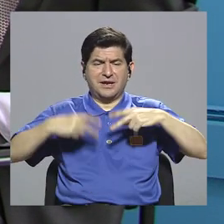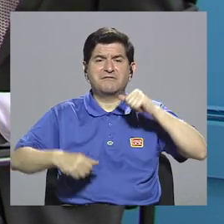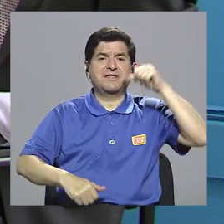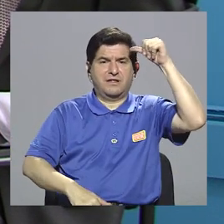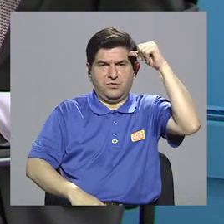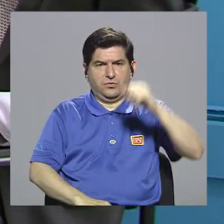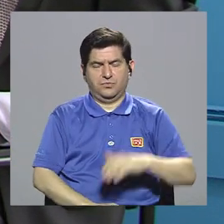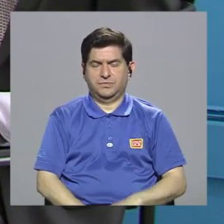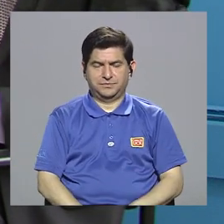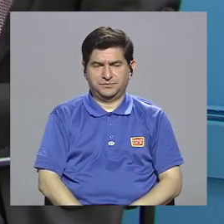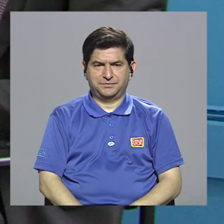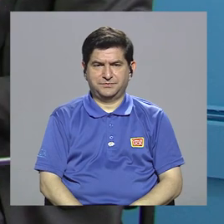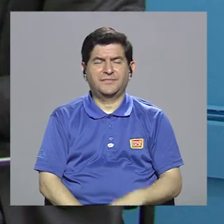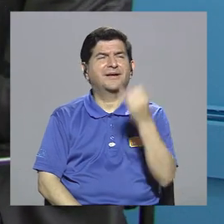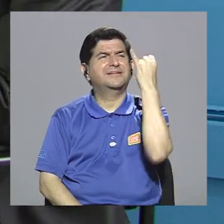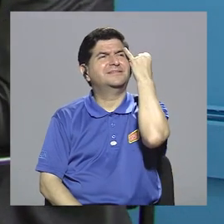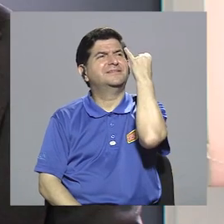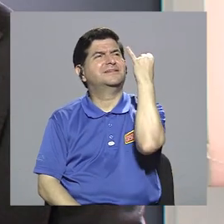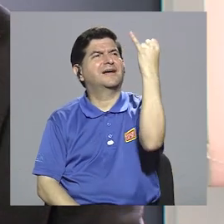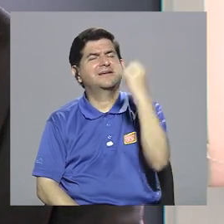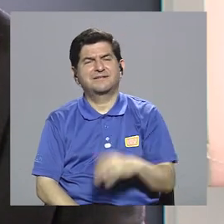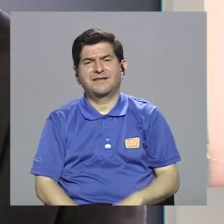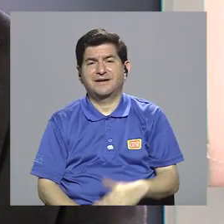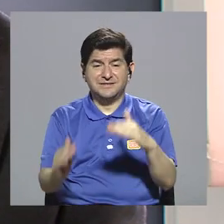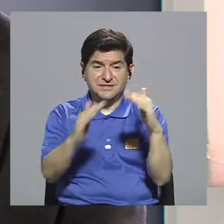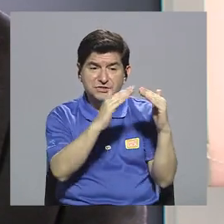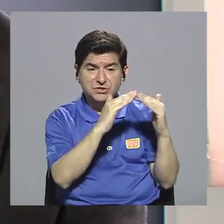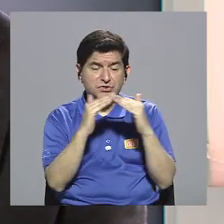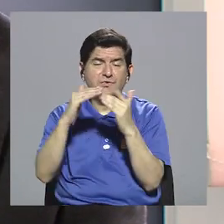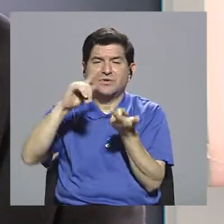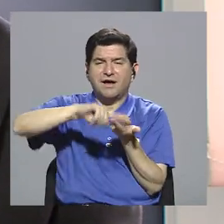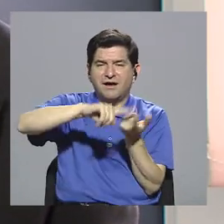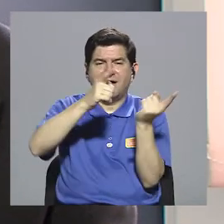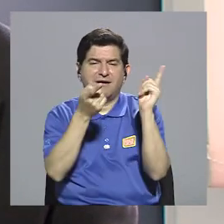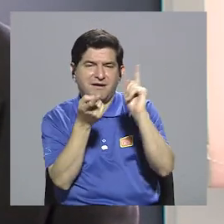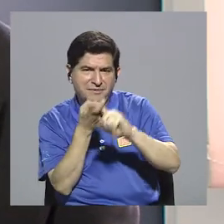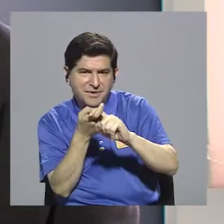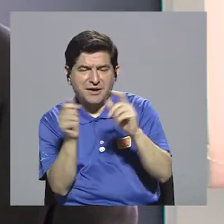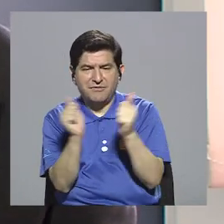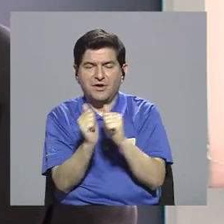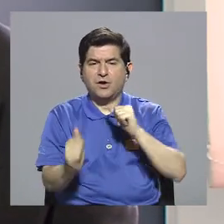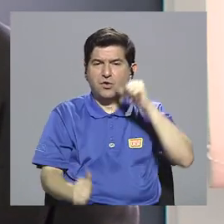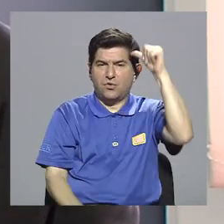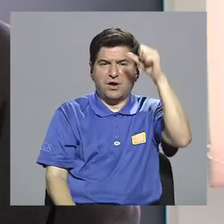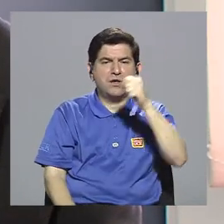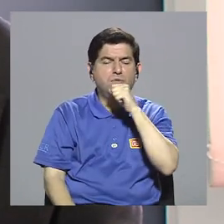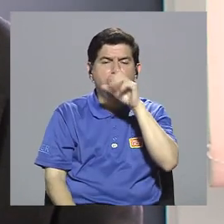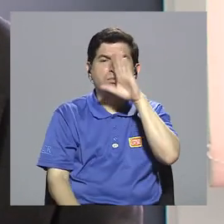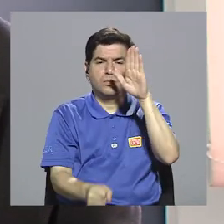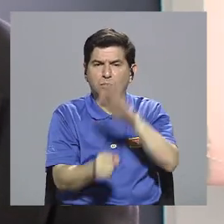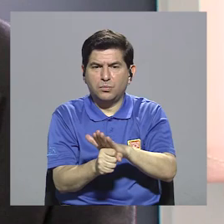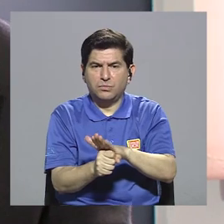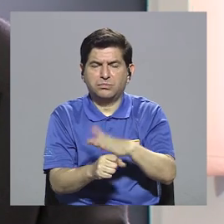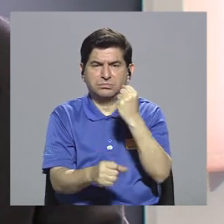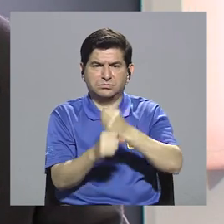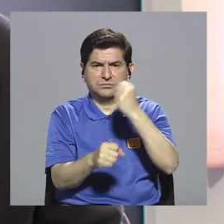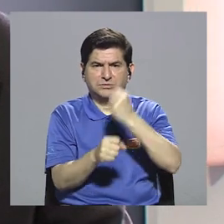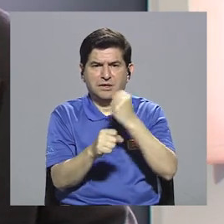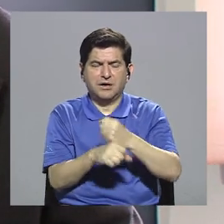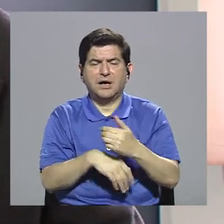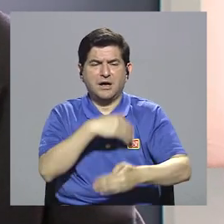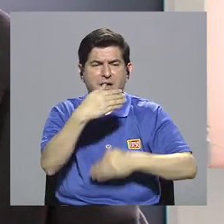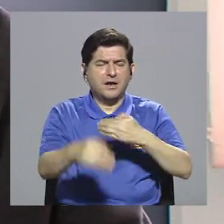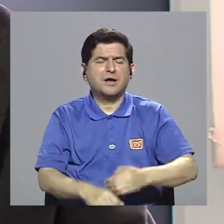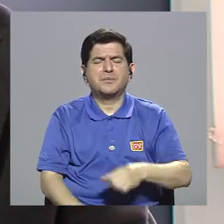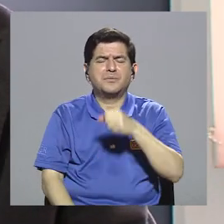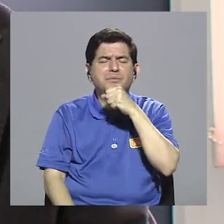vida adulto la idea es que las ciudades amigables con el adulto mayor se comprometan a trabajar en